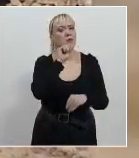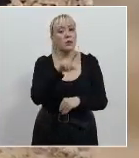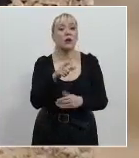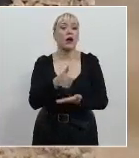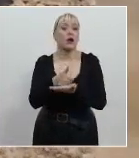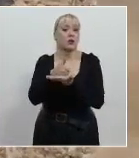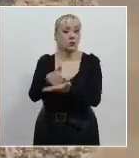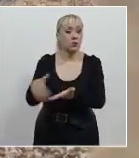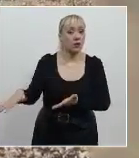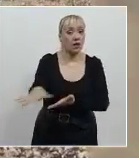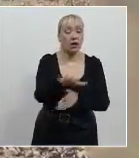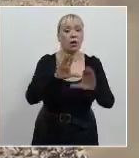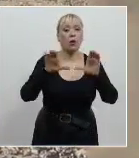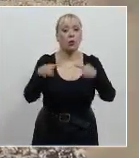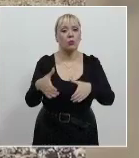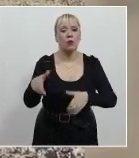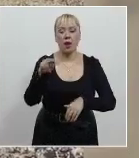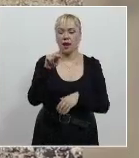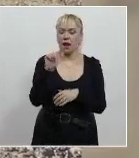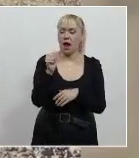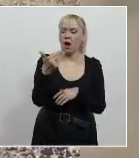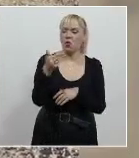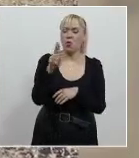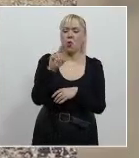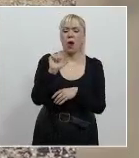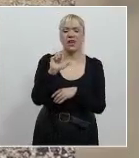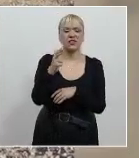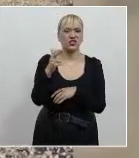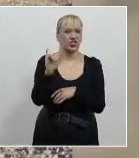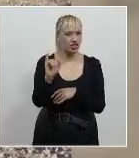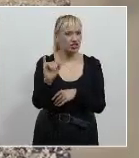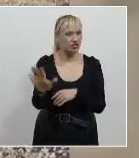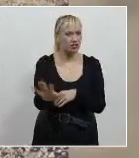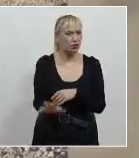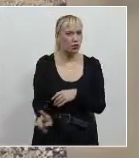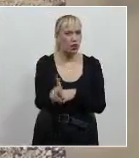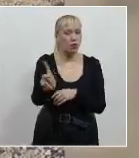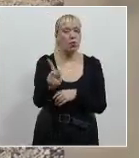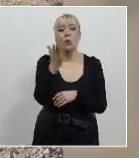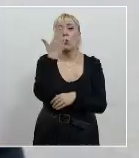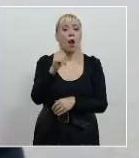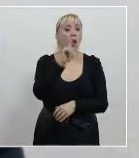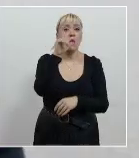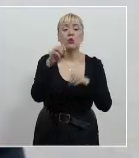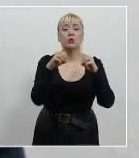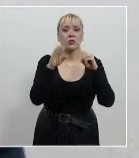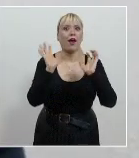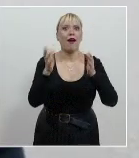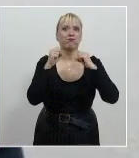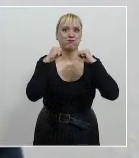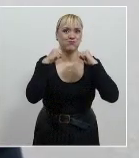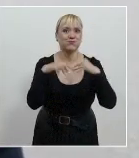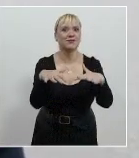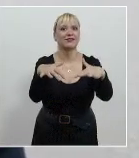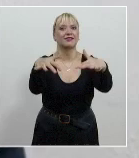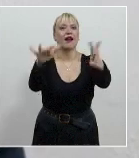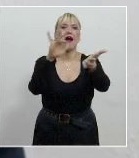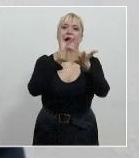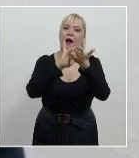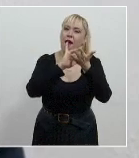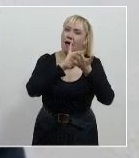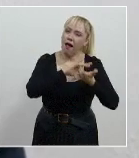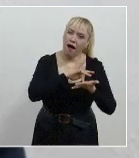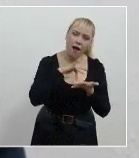que los pobladores de la comunidad Nahuachi obtengan acceso al servicio de energía eléctrica. Están muy agradecidos con el instituto